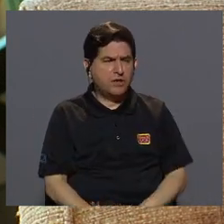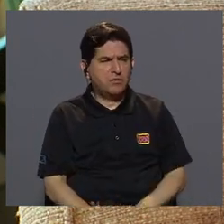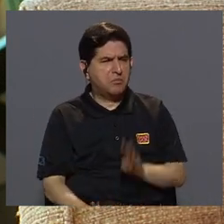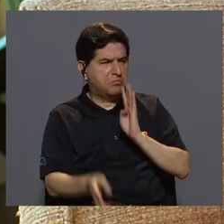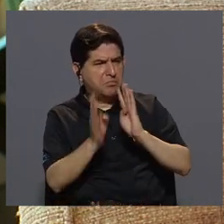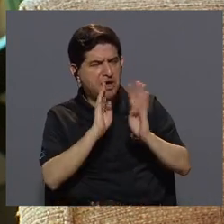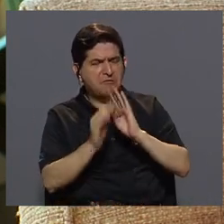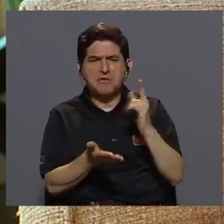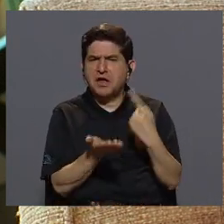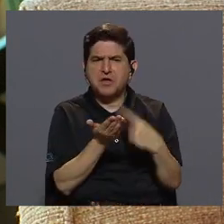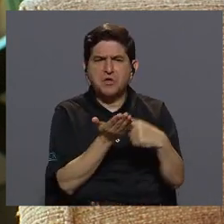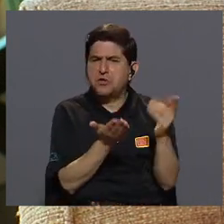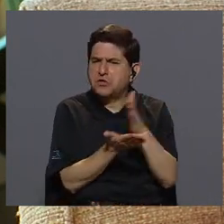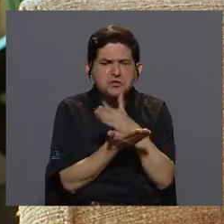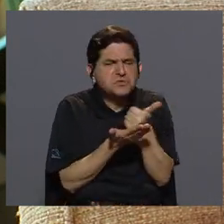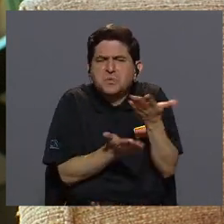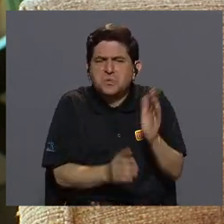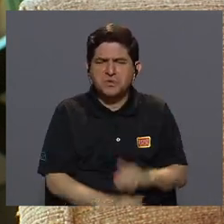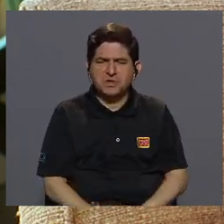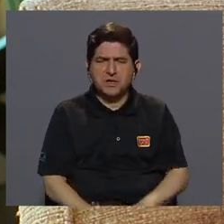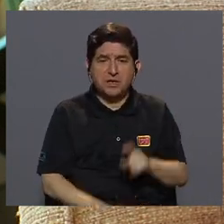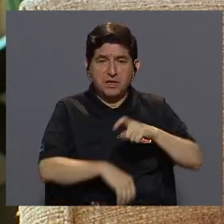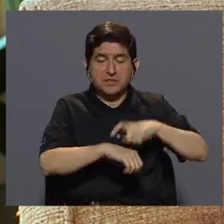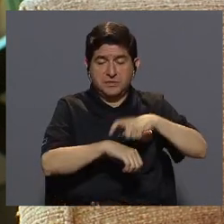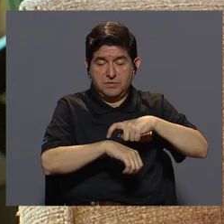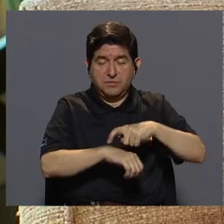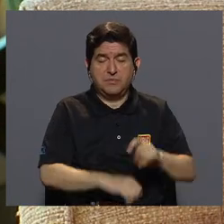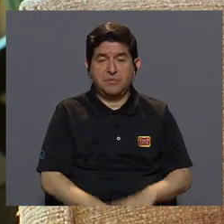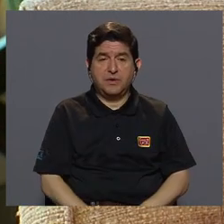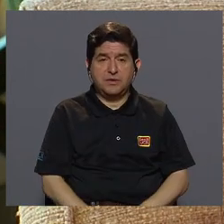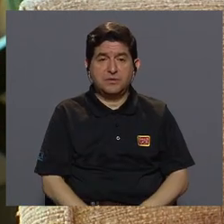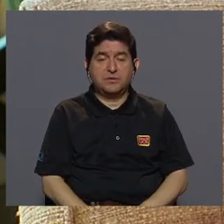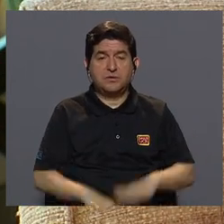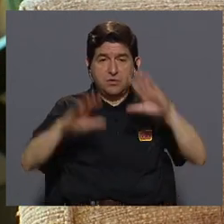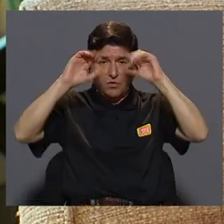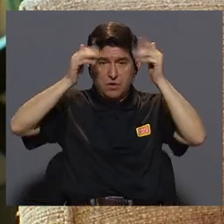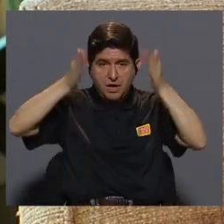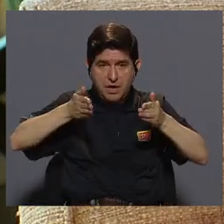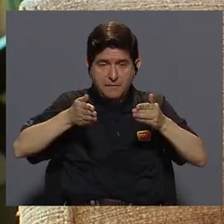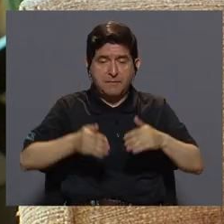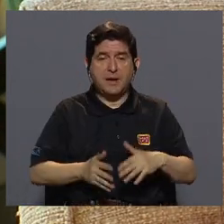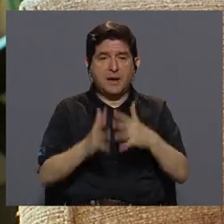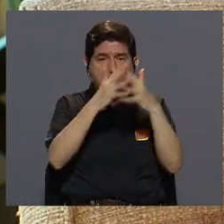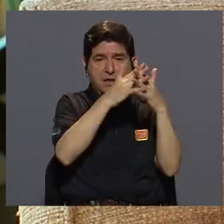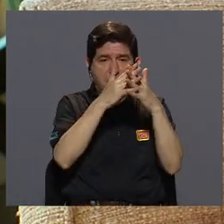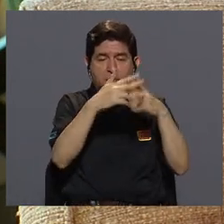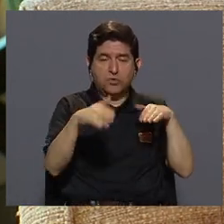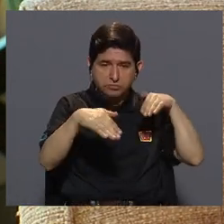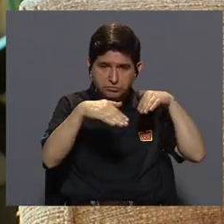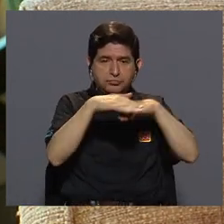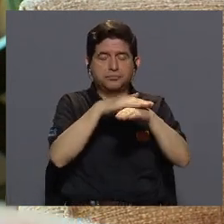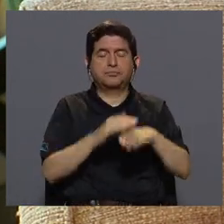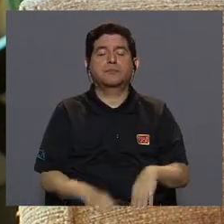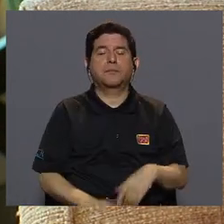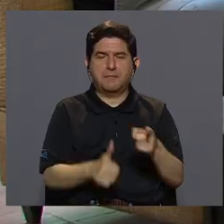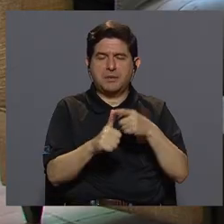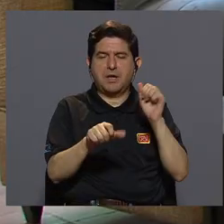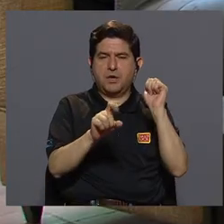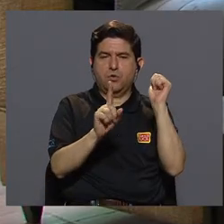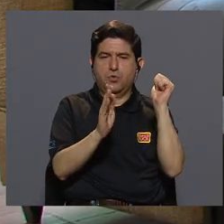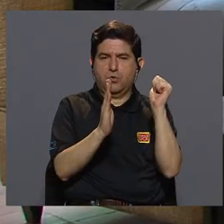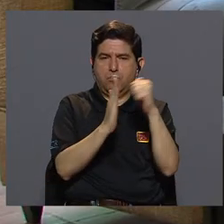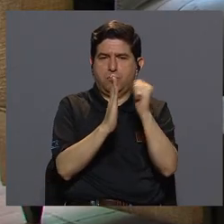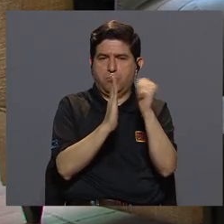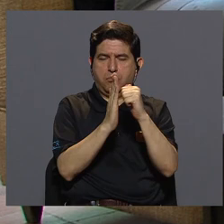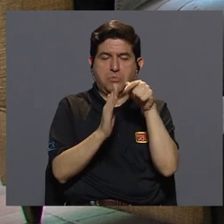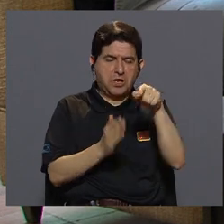estaban hablando o discutiendo alguna cosa. En eso entró el embajador de los Estados Unidos. Tocó la puerta y se